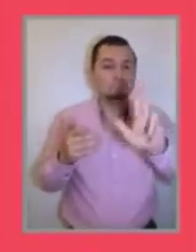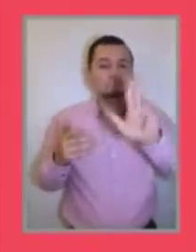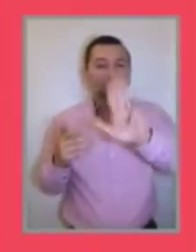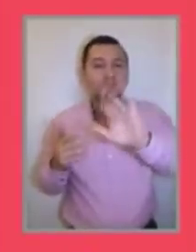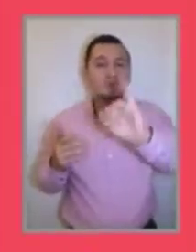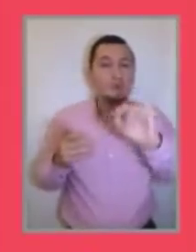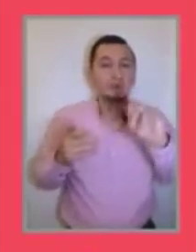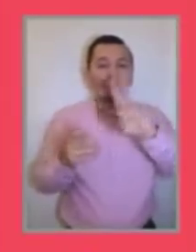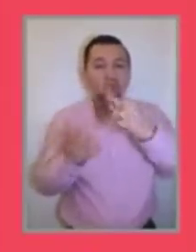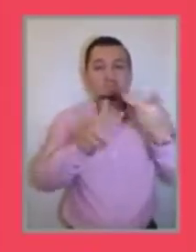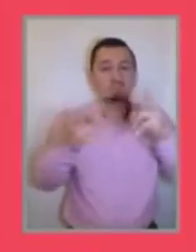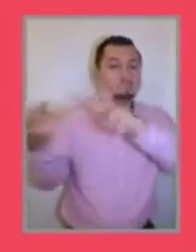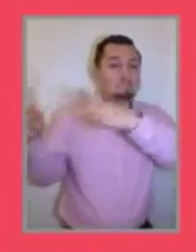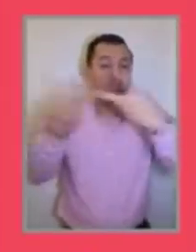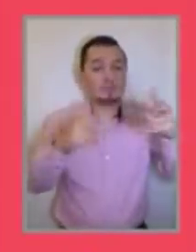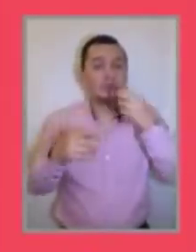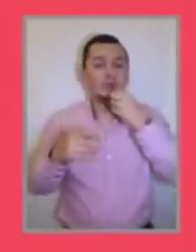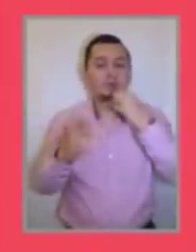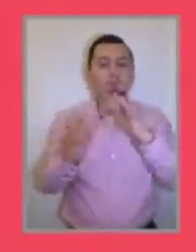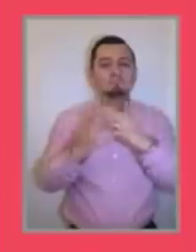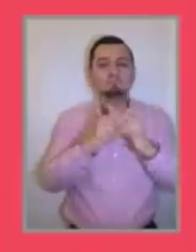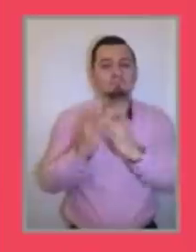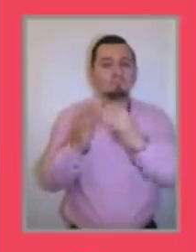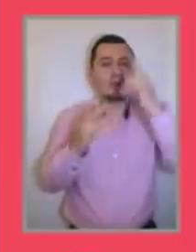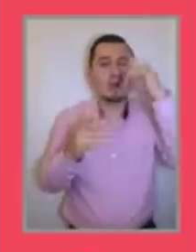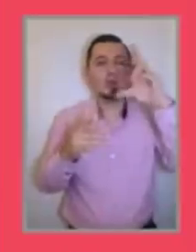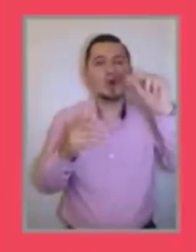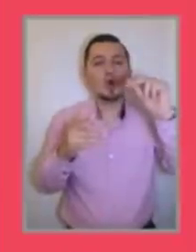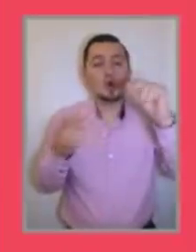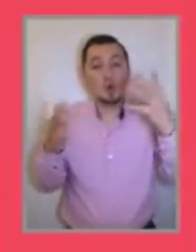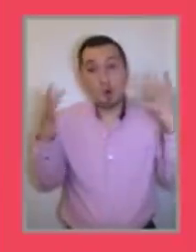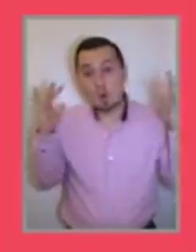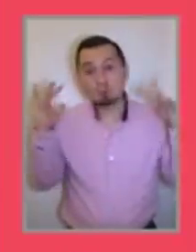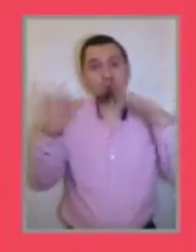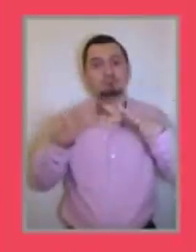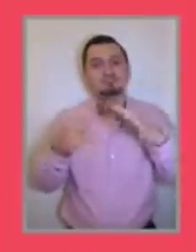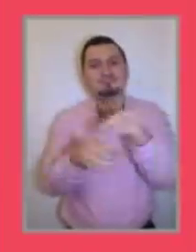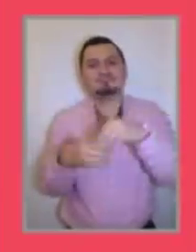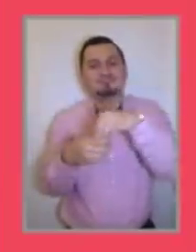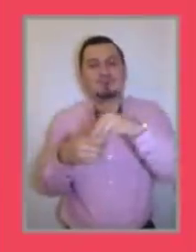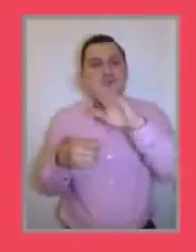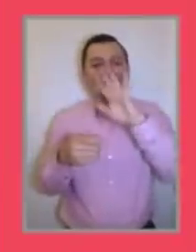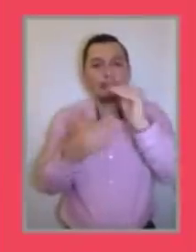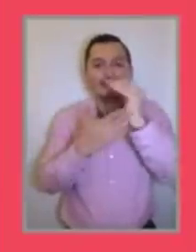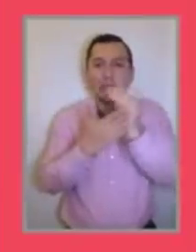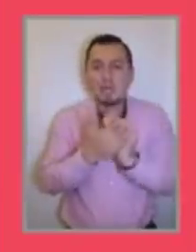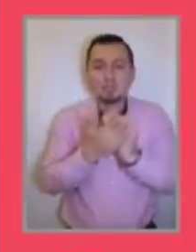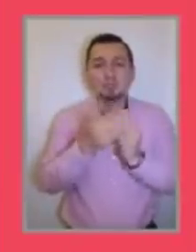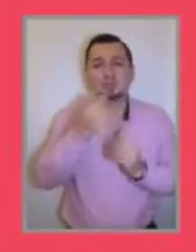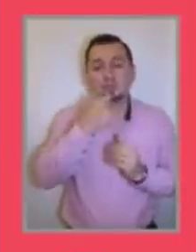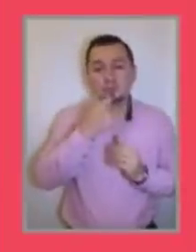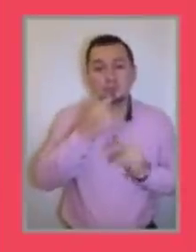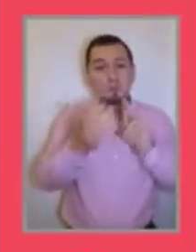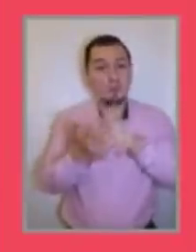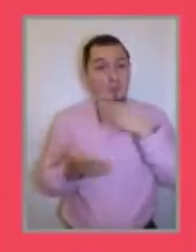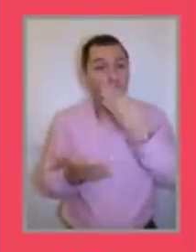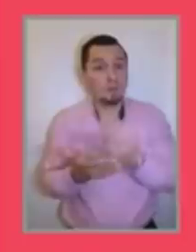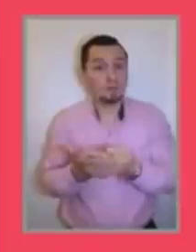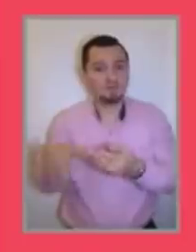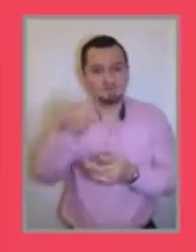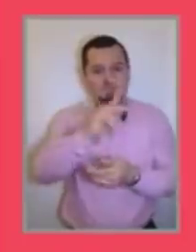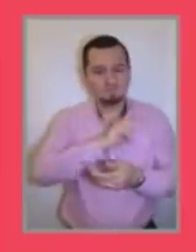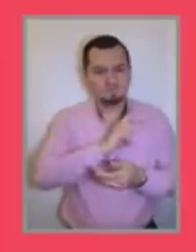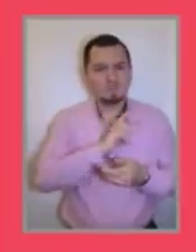la presencialidad. Ese es básicamente el esquema. Creo que lo que tendríamos que decir antes de presentarles la propuesta específica es en dónde